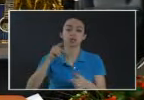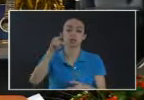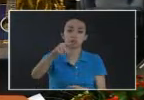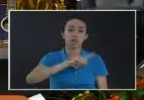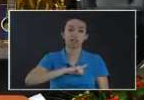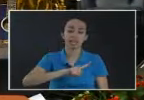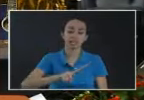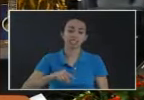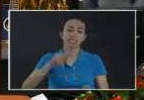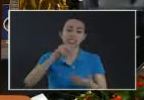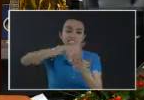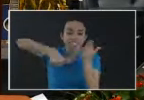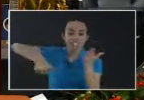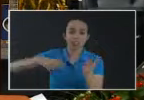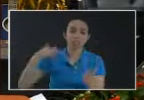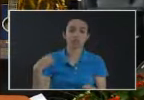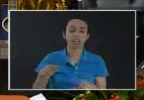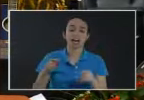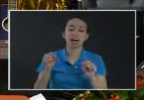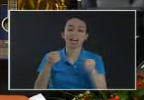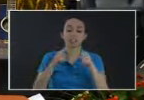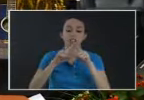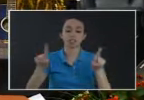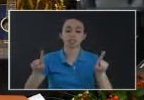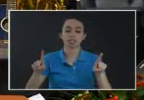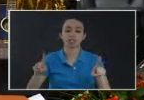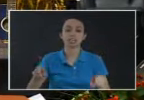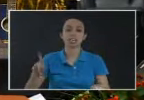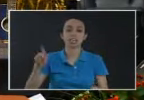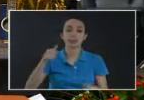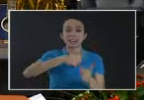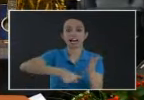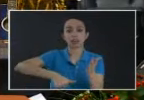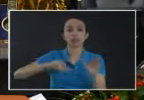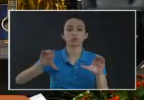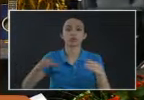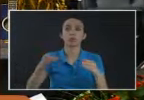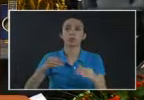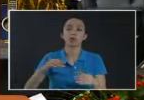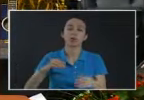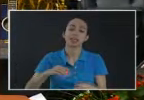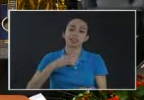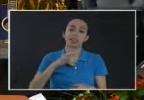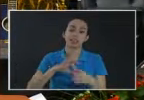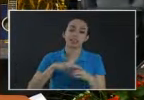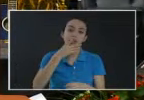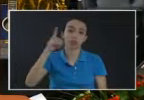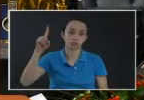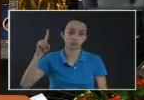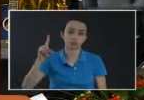para distinguirnos como propiedad de Dios el día de vuestra liberación definitiva.